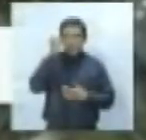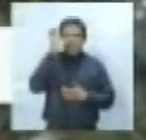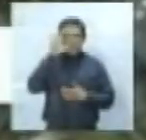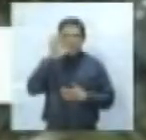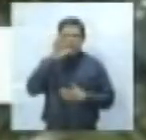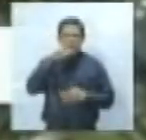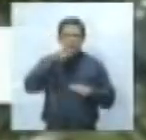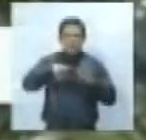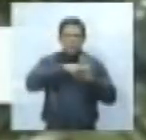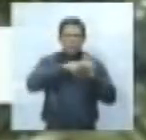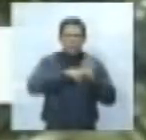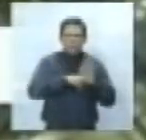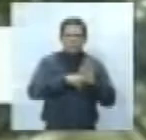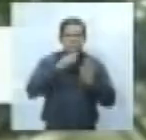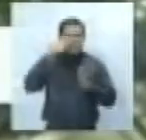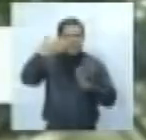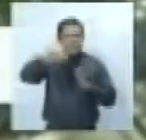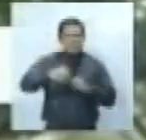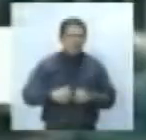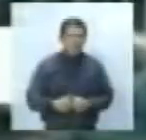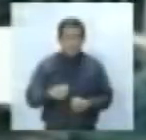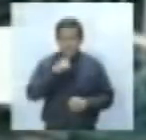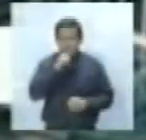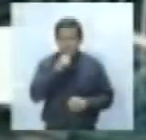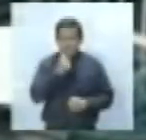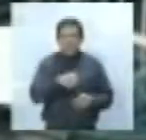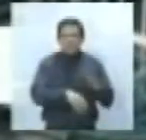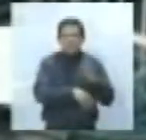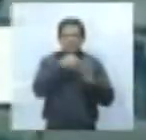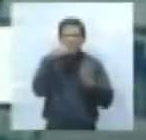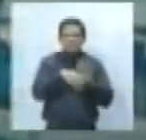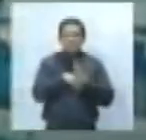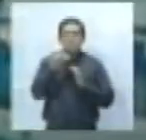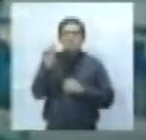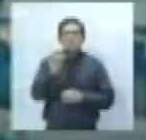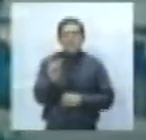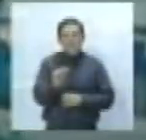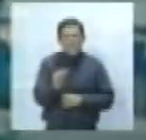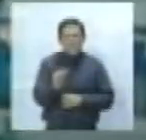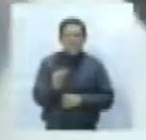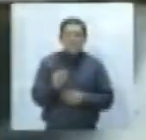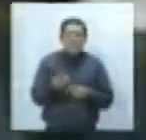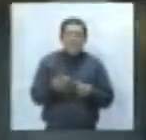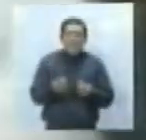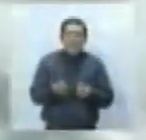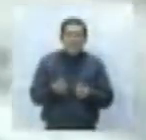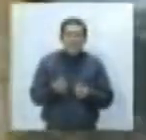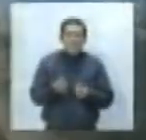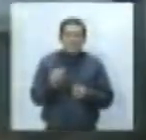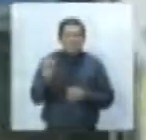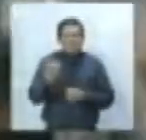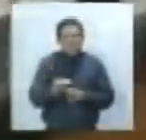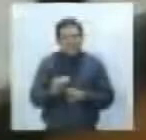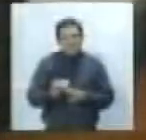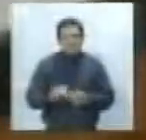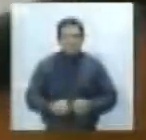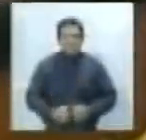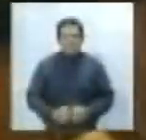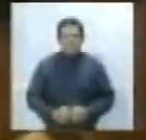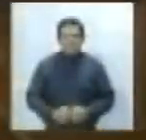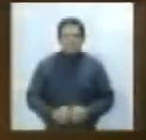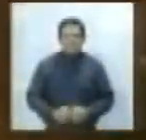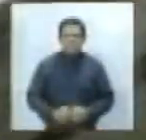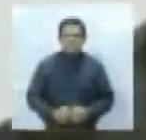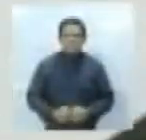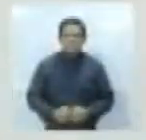gustaría tener a futuro todavía tenemos combustibles con calidad insuficiente en normas globales carlos ibarra salazar